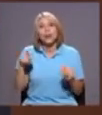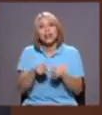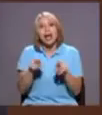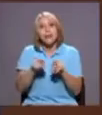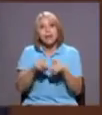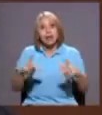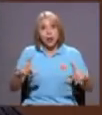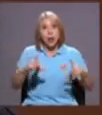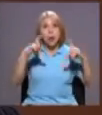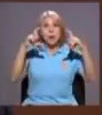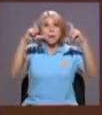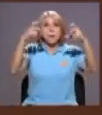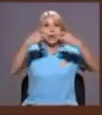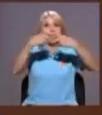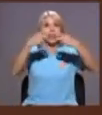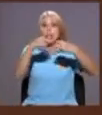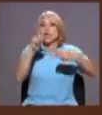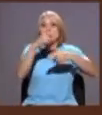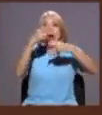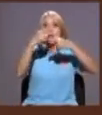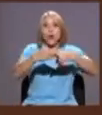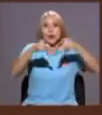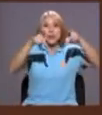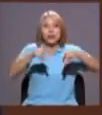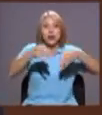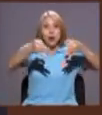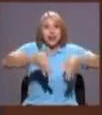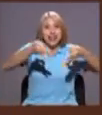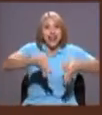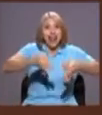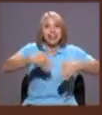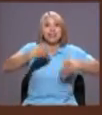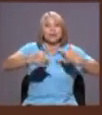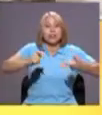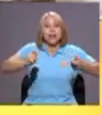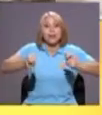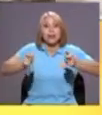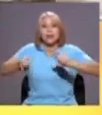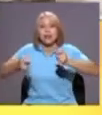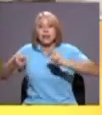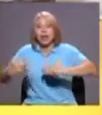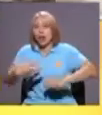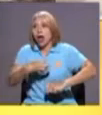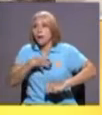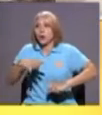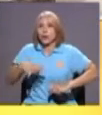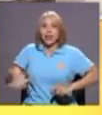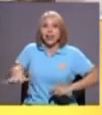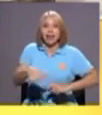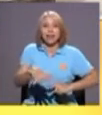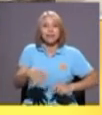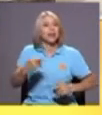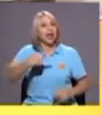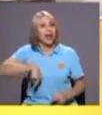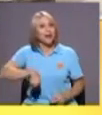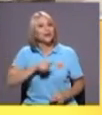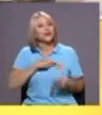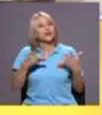medidores no están a nombre del que era original, sino que fue cambiando la propiedad. A nosotros, don Rodolfo, ya nos